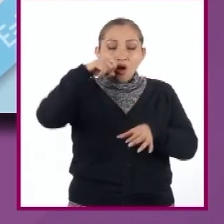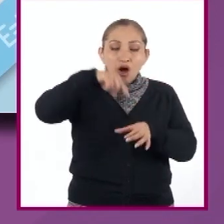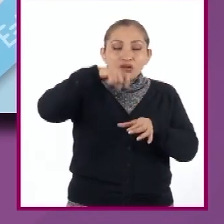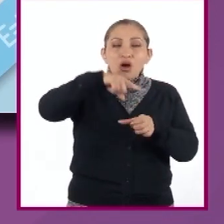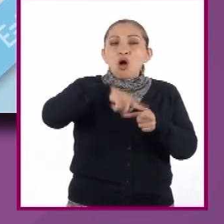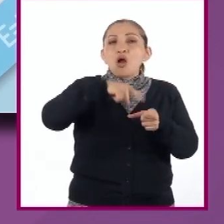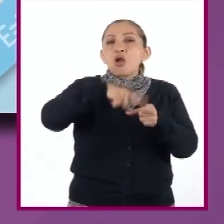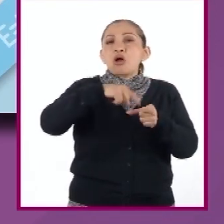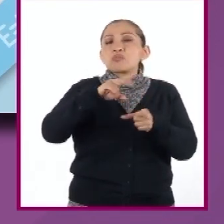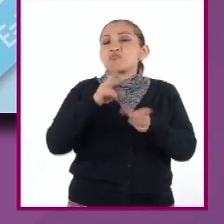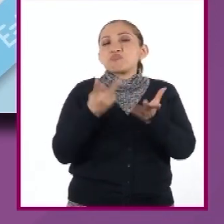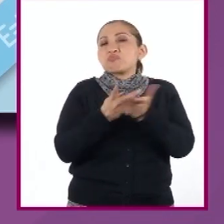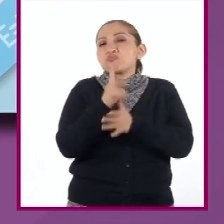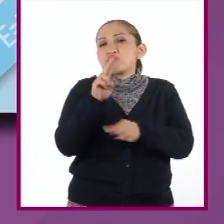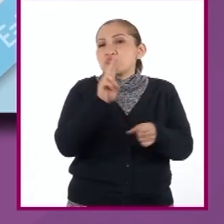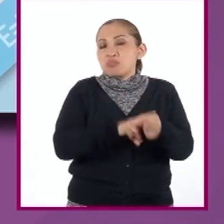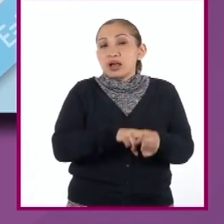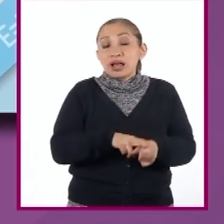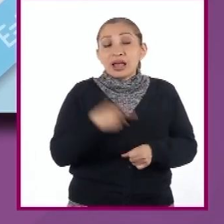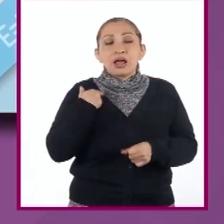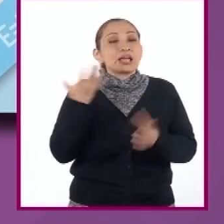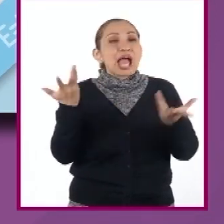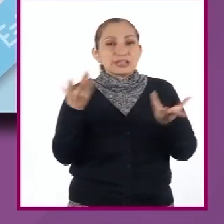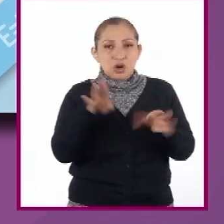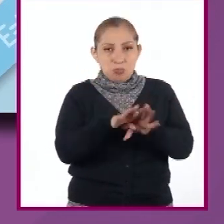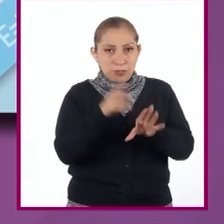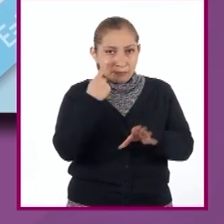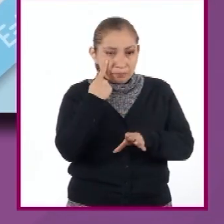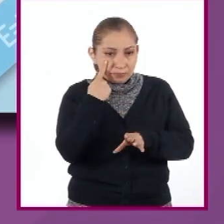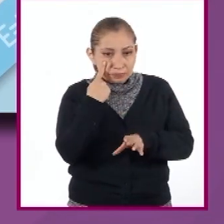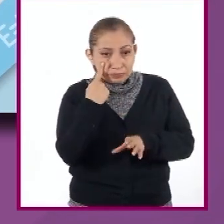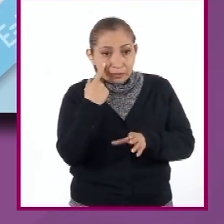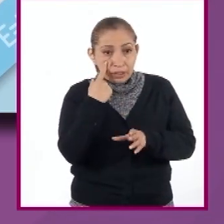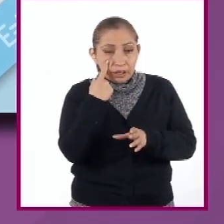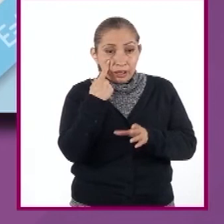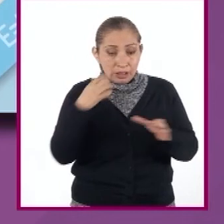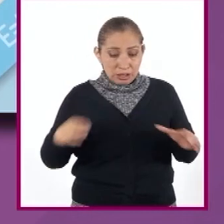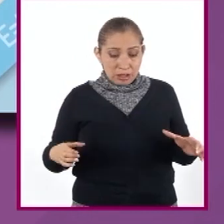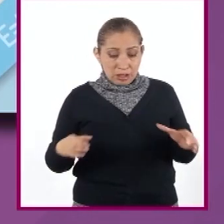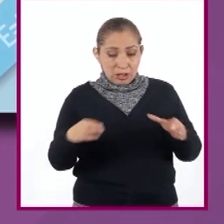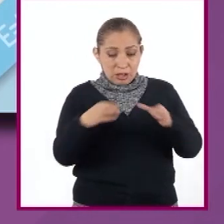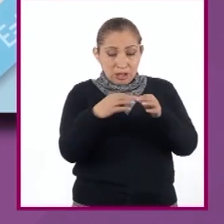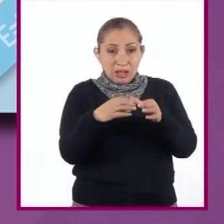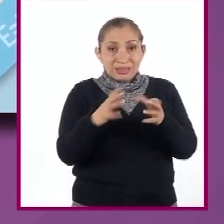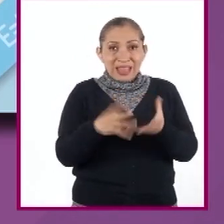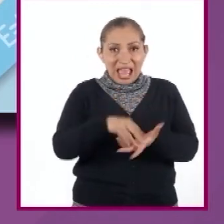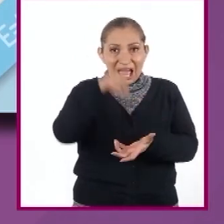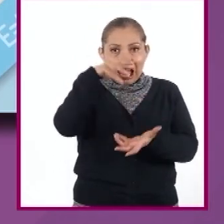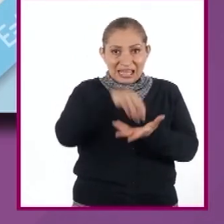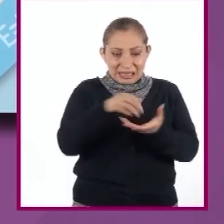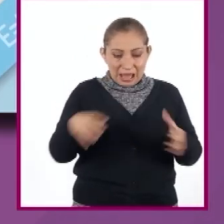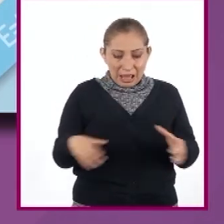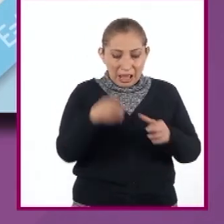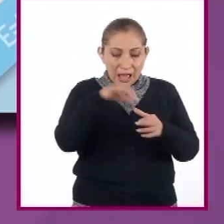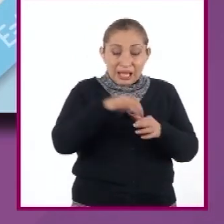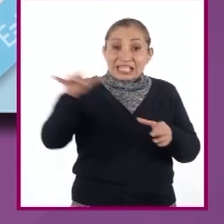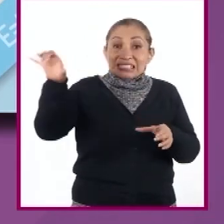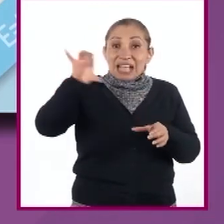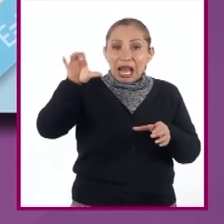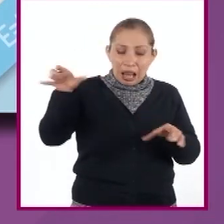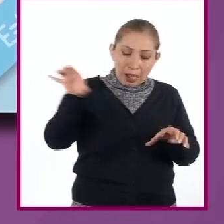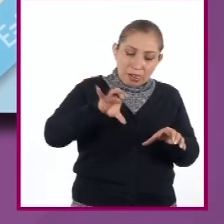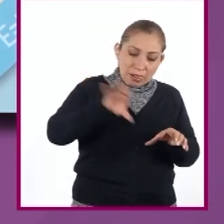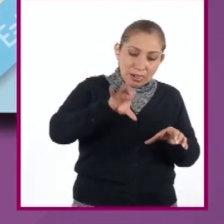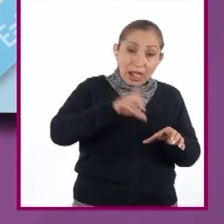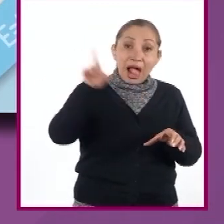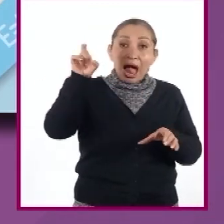colorante vegetal. El procedimiento a seguir es hacer un volcán de harina sobre la mesa y agregar sal.